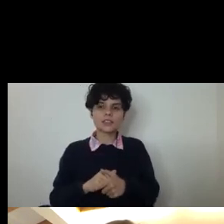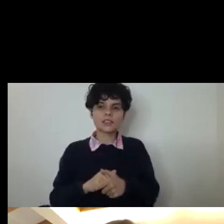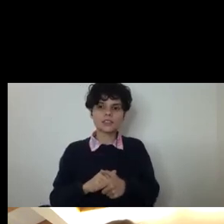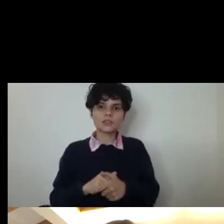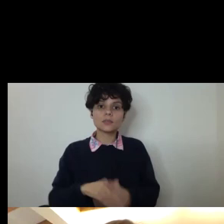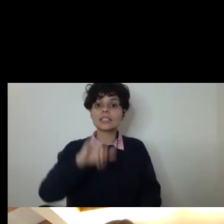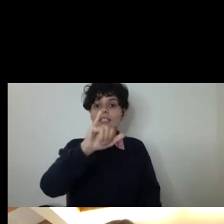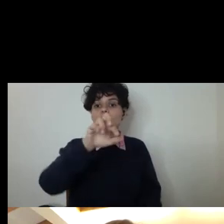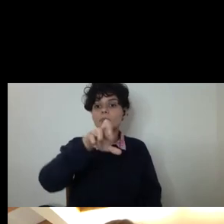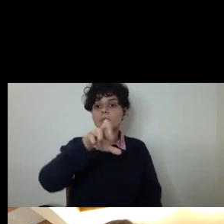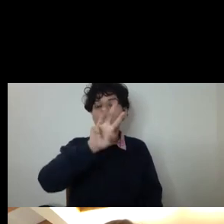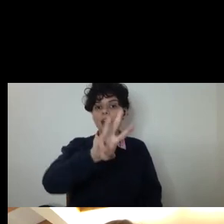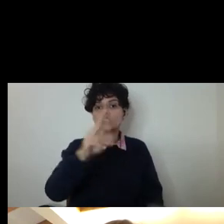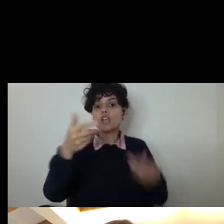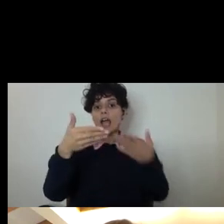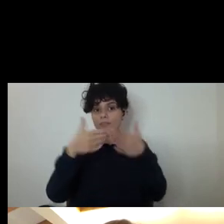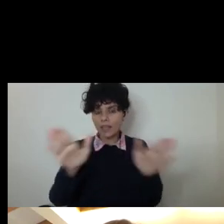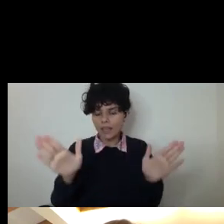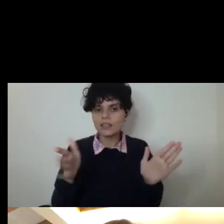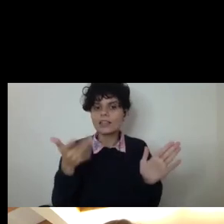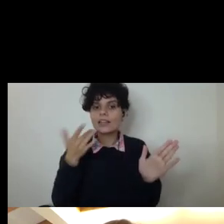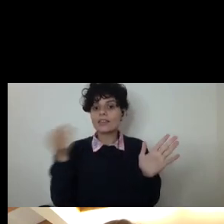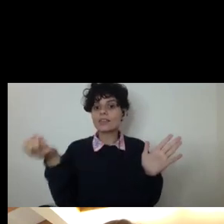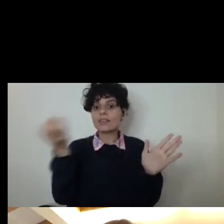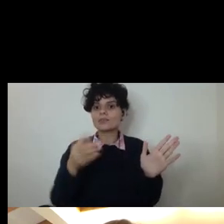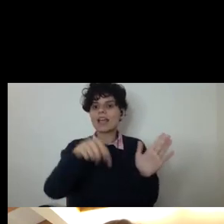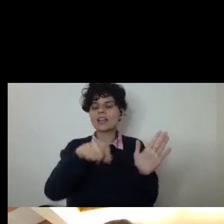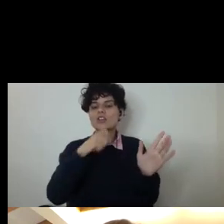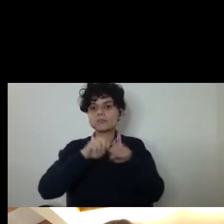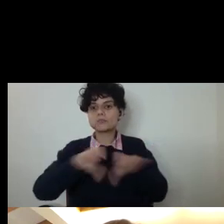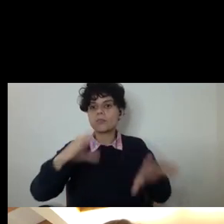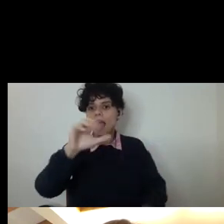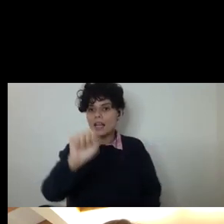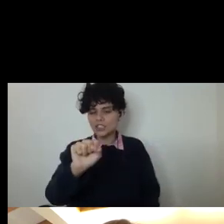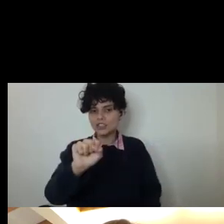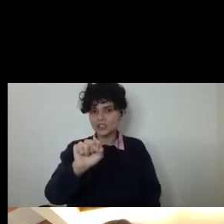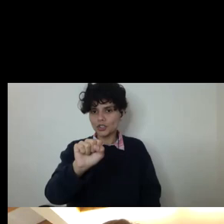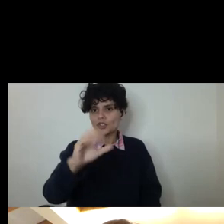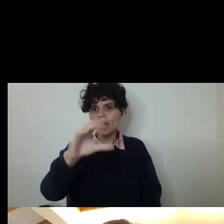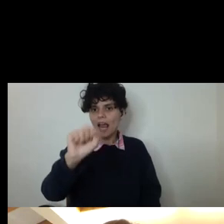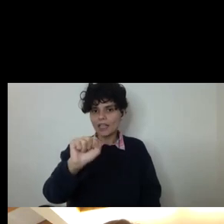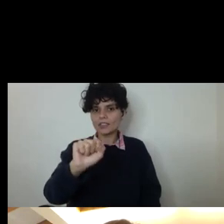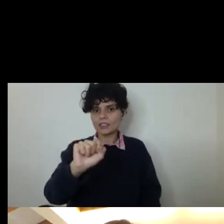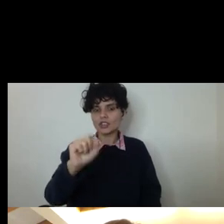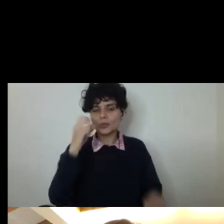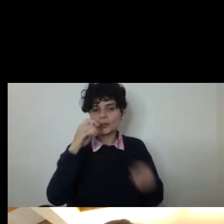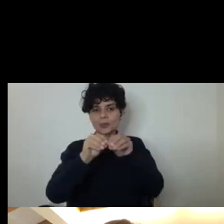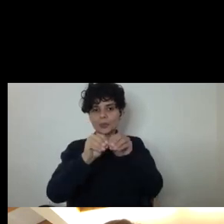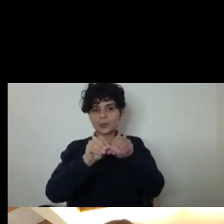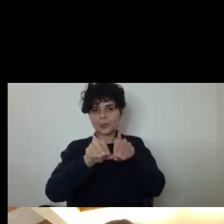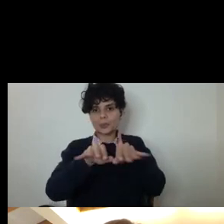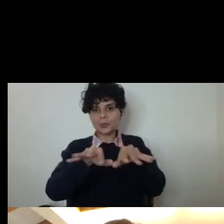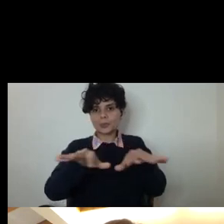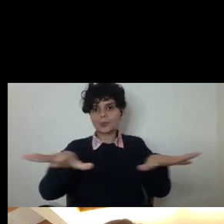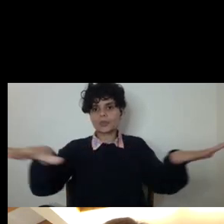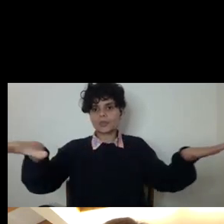IP3 y ver cómo esto se genera una señal de calcio que se va propagando, ¿no?, desde el sitio en que se desenjauló